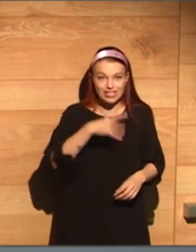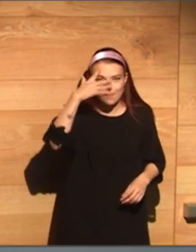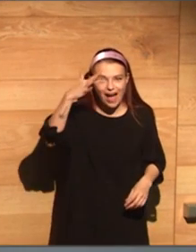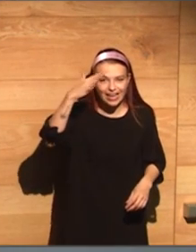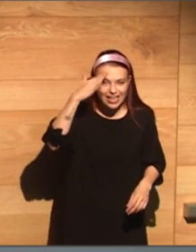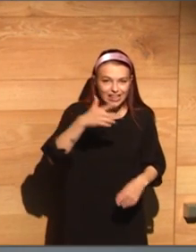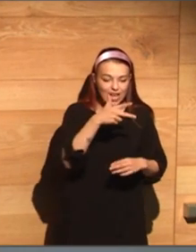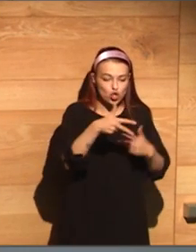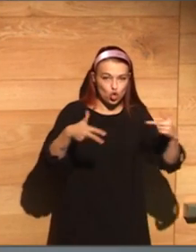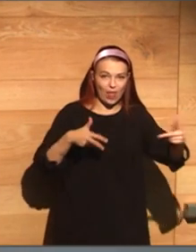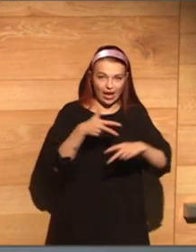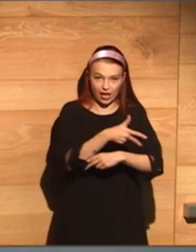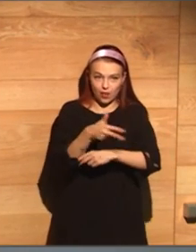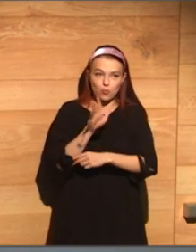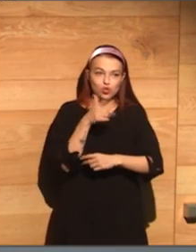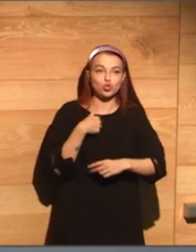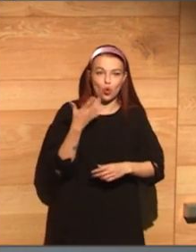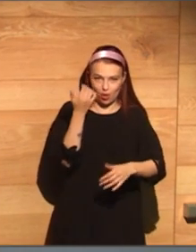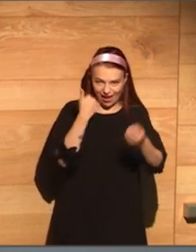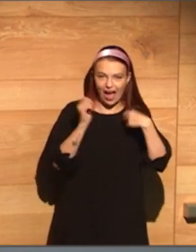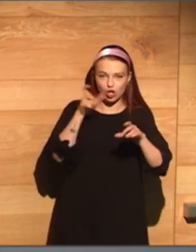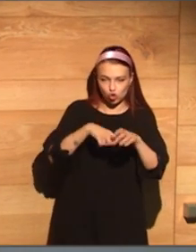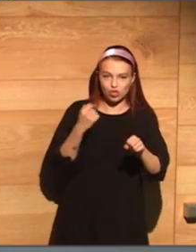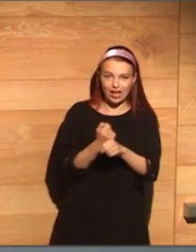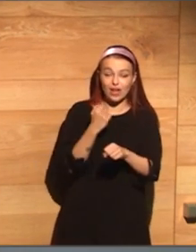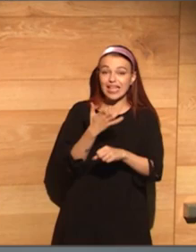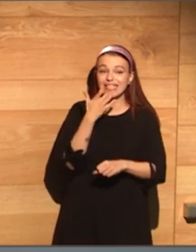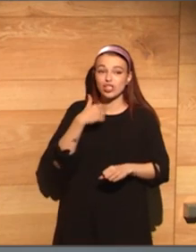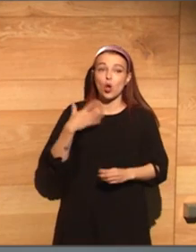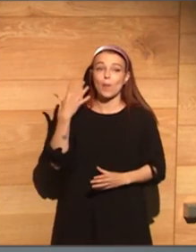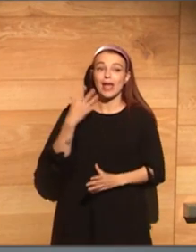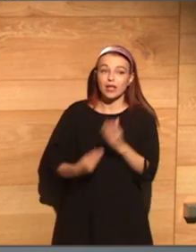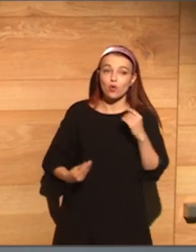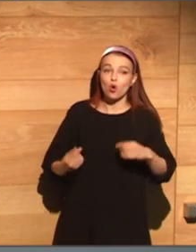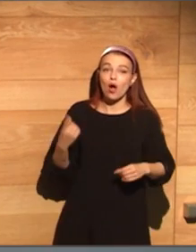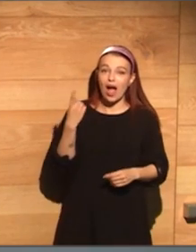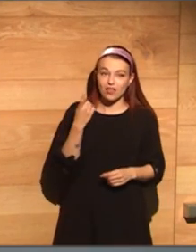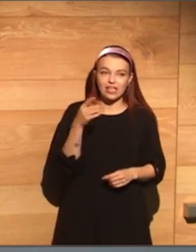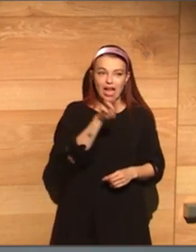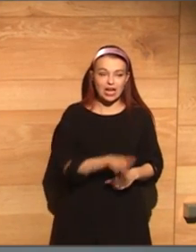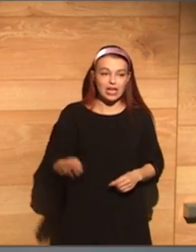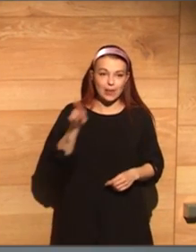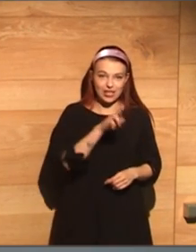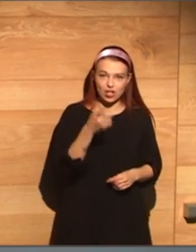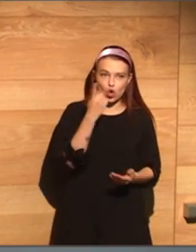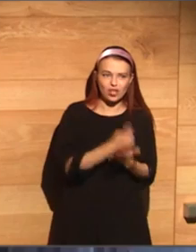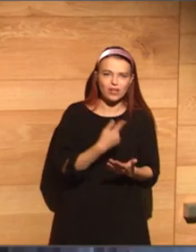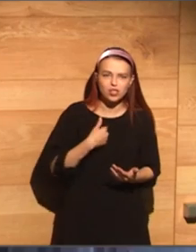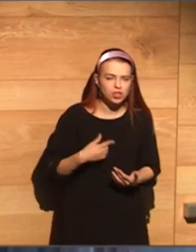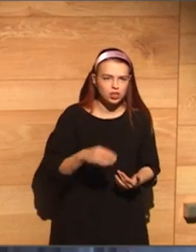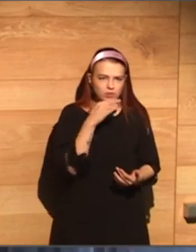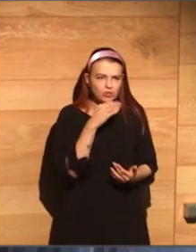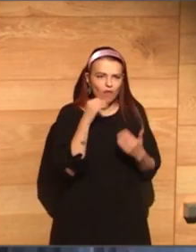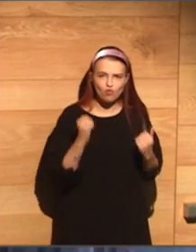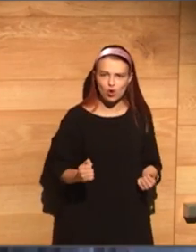puede ser, como yo he actuado en alguna película y cuando te equivocas, tienes que volver a repetir y tal, te entra un mosqueo de narices. Claro,